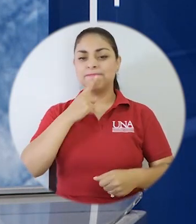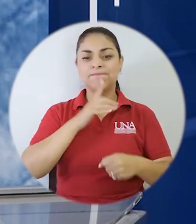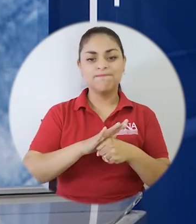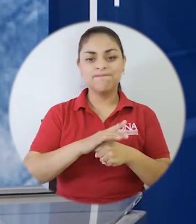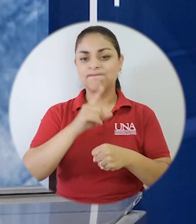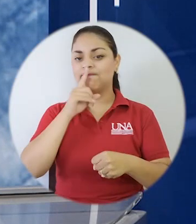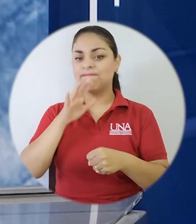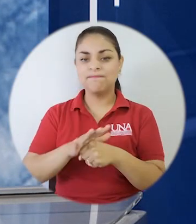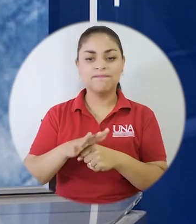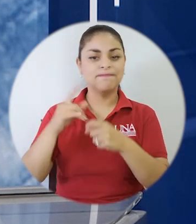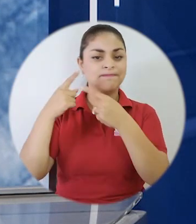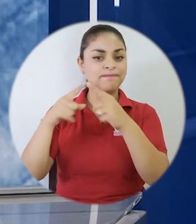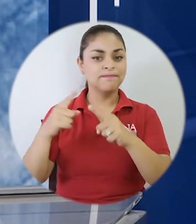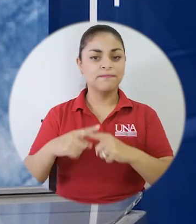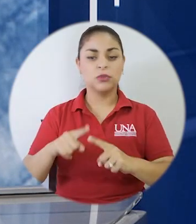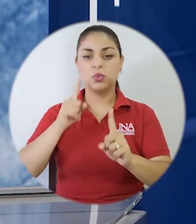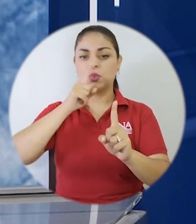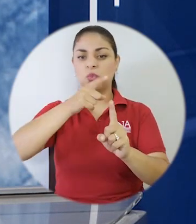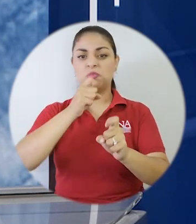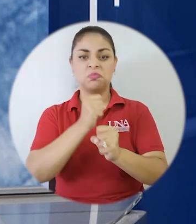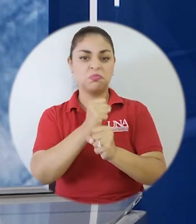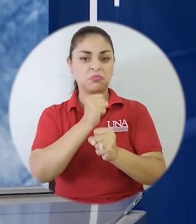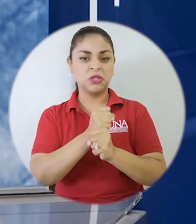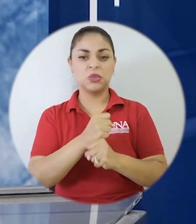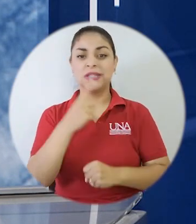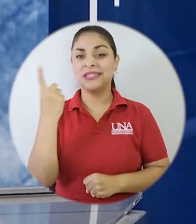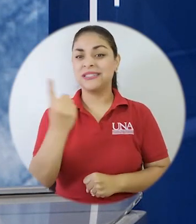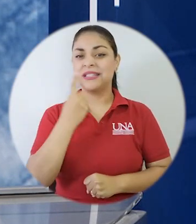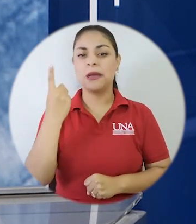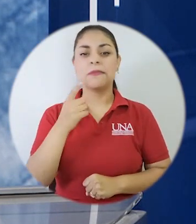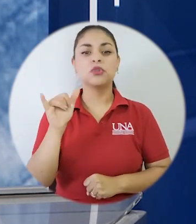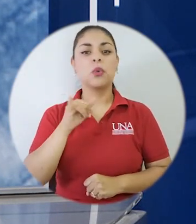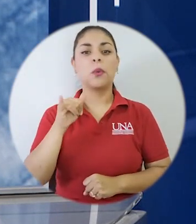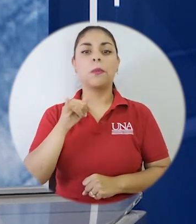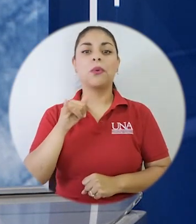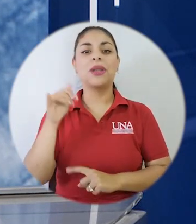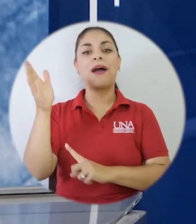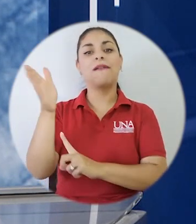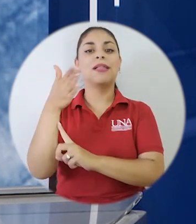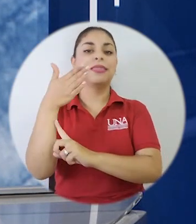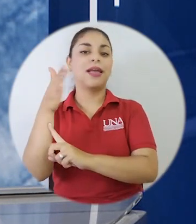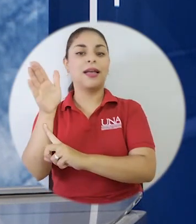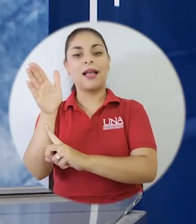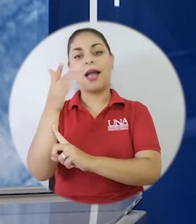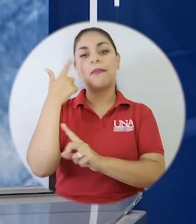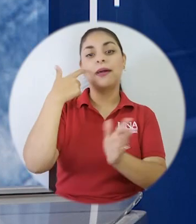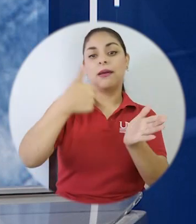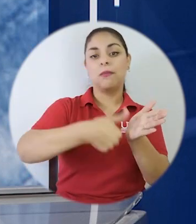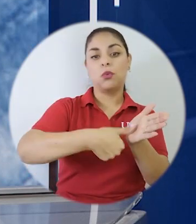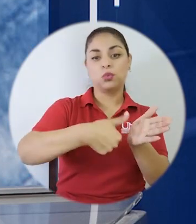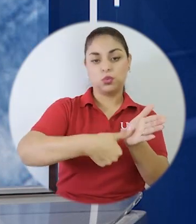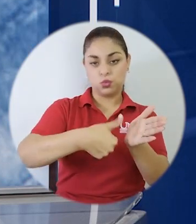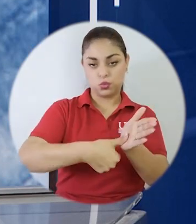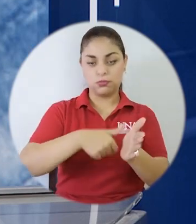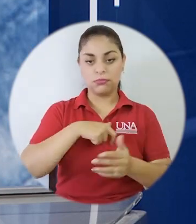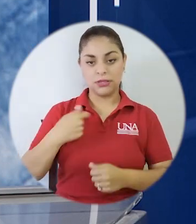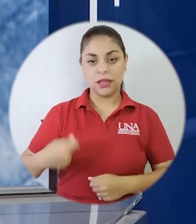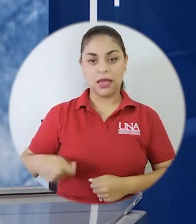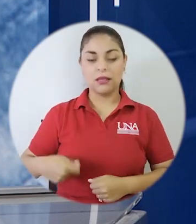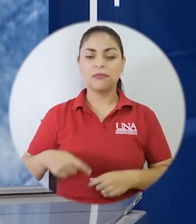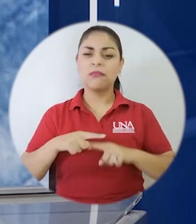han hecho diferentes promesas en torno al tema de empleo, siempre es una de las banderas de los procesos